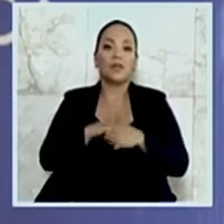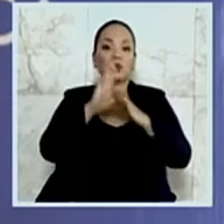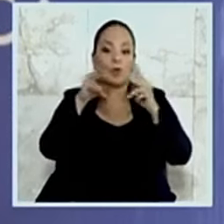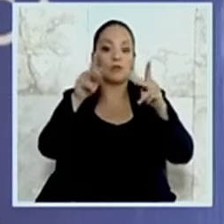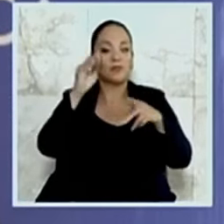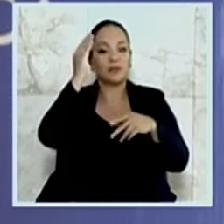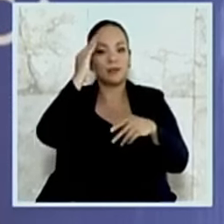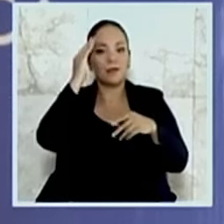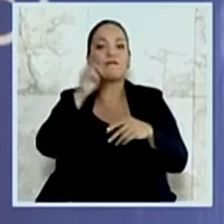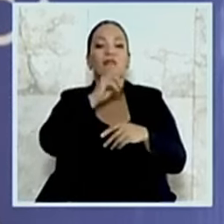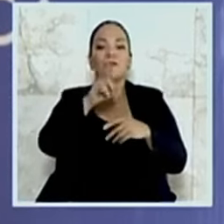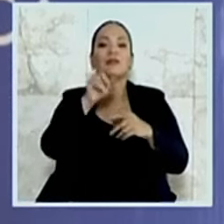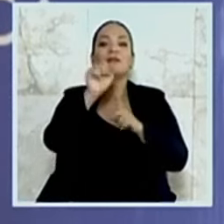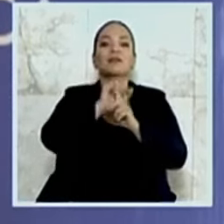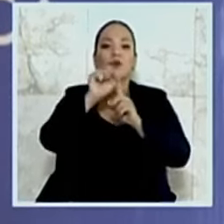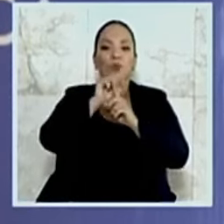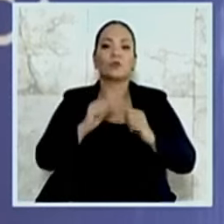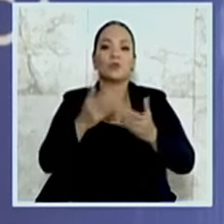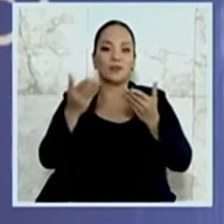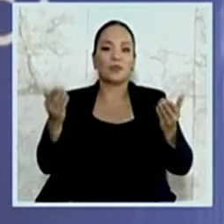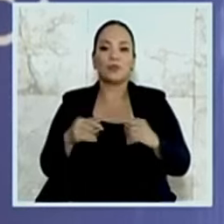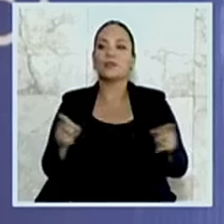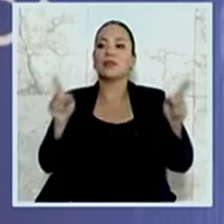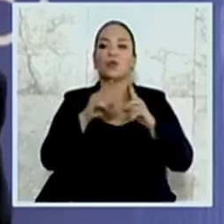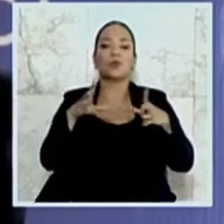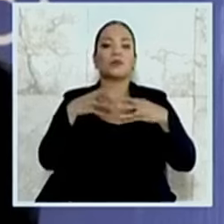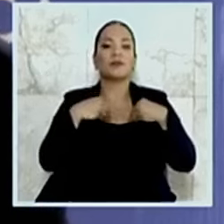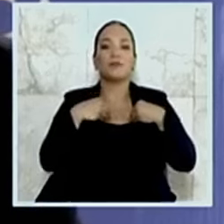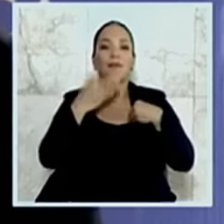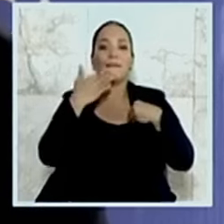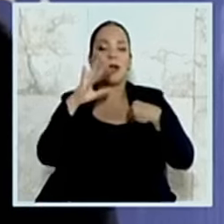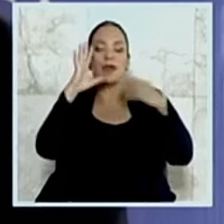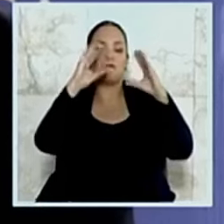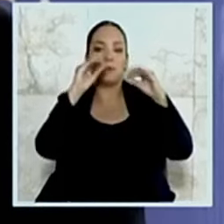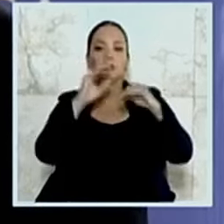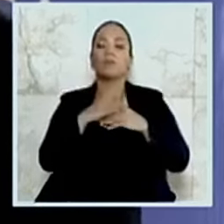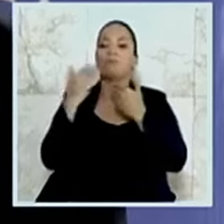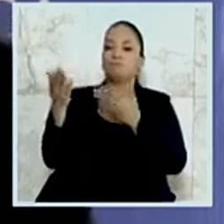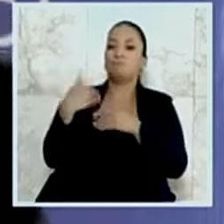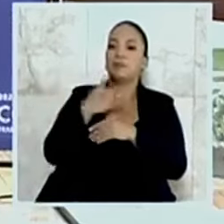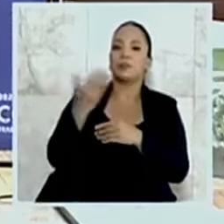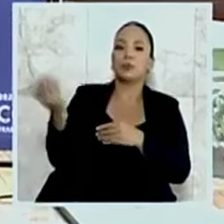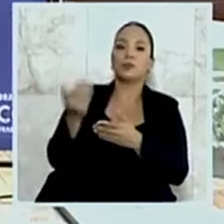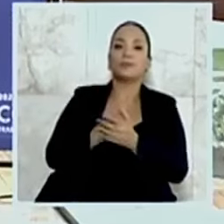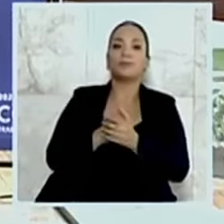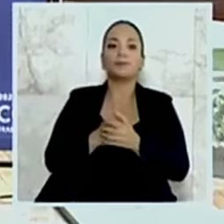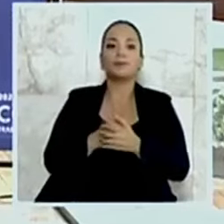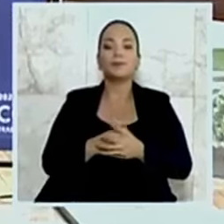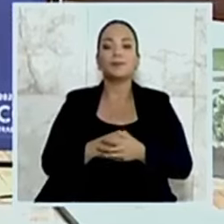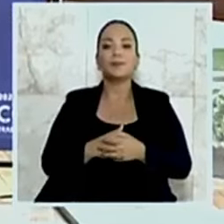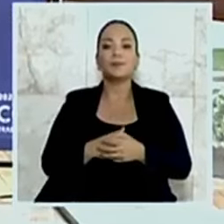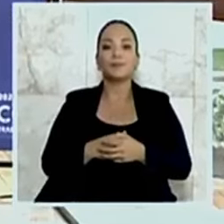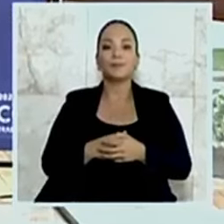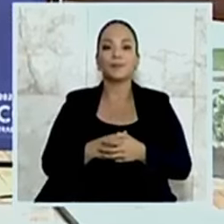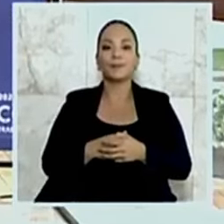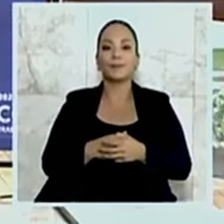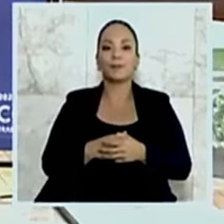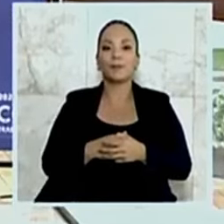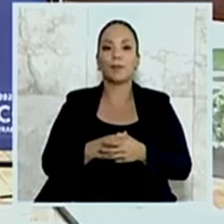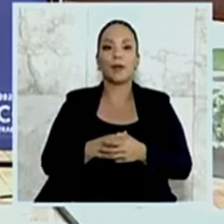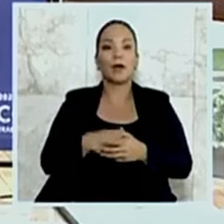aquí vamos, semana a semana, vea lo que están haciendo y que cada quien conozca la realidad de